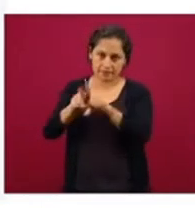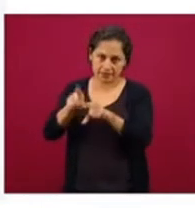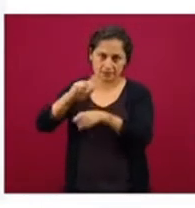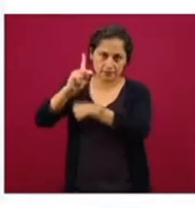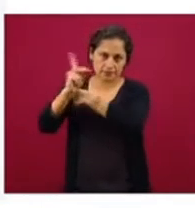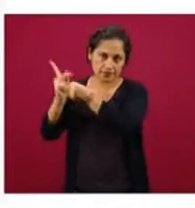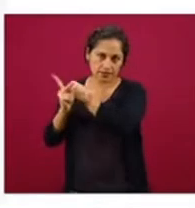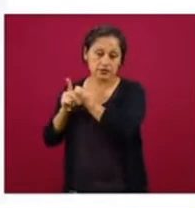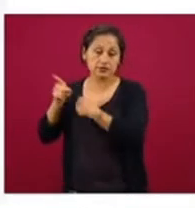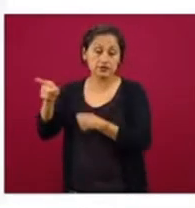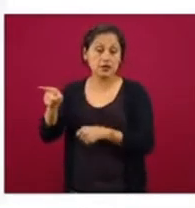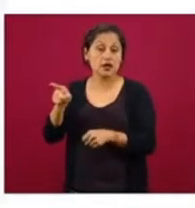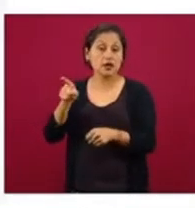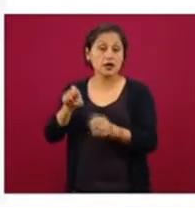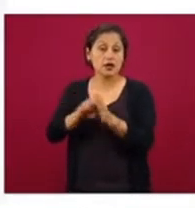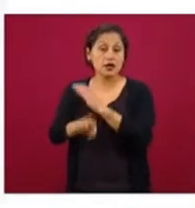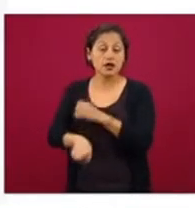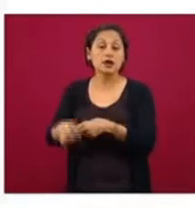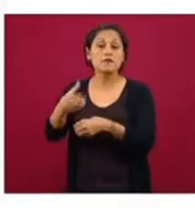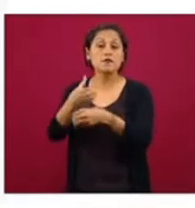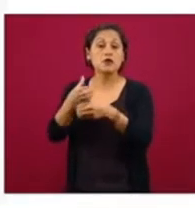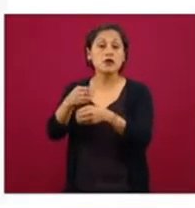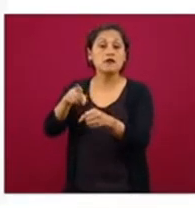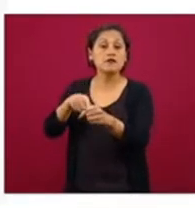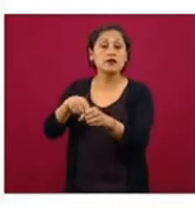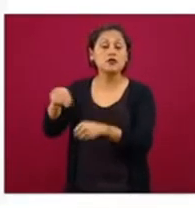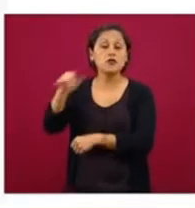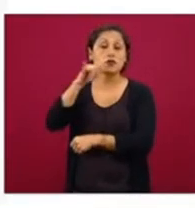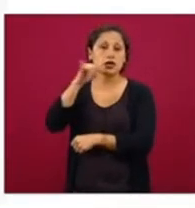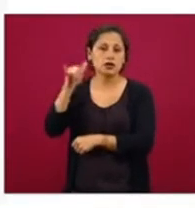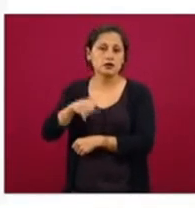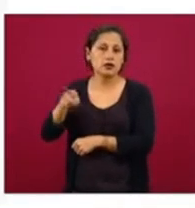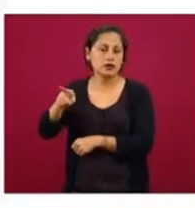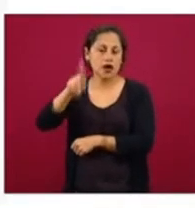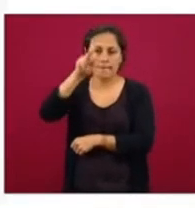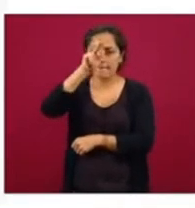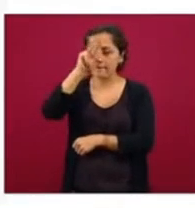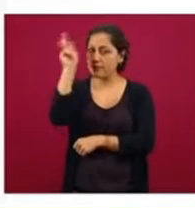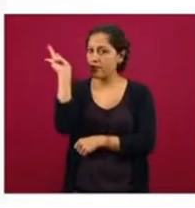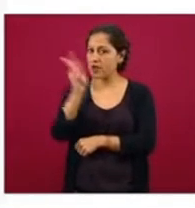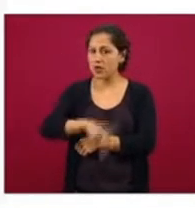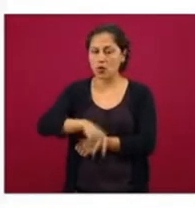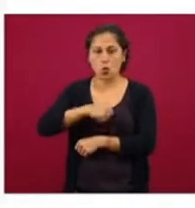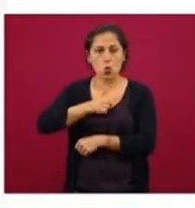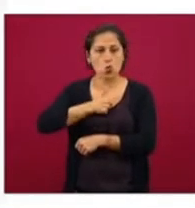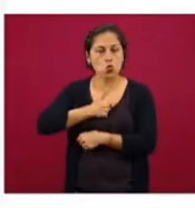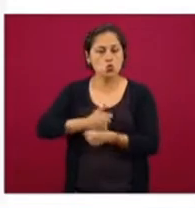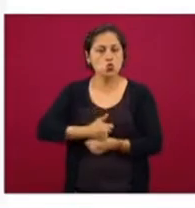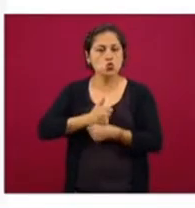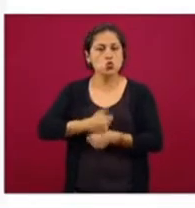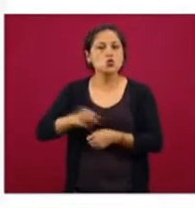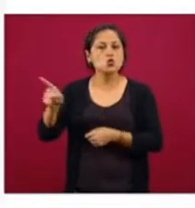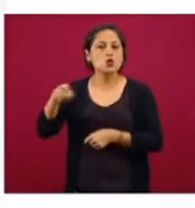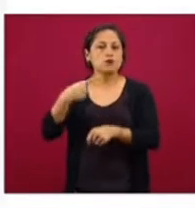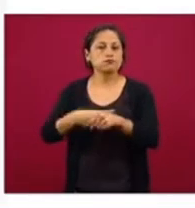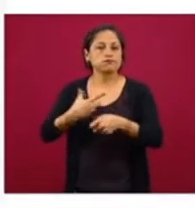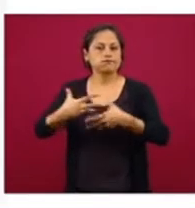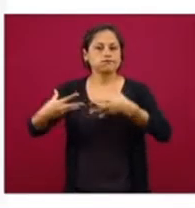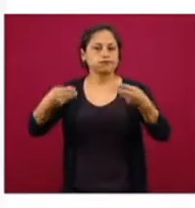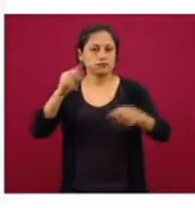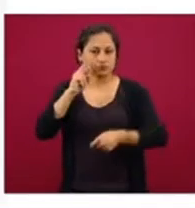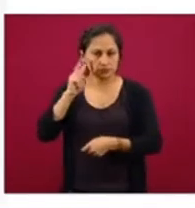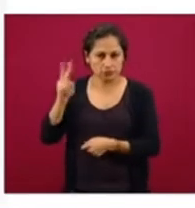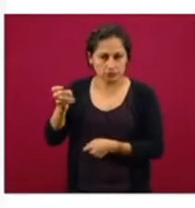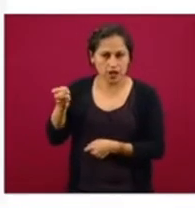es Italia, uno de los países más afectados por la epidemia al inicio. Empezó en los últimos, no se ve aquí, pero empezó más o